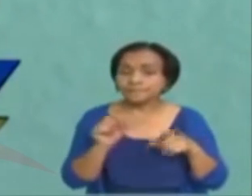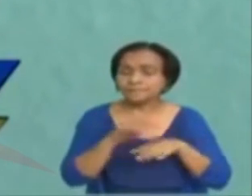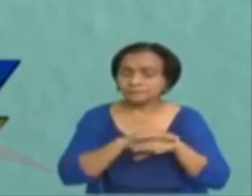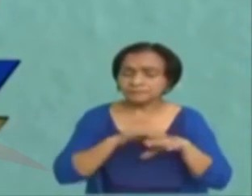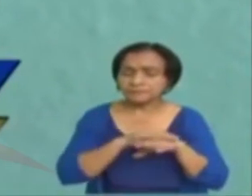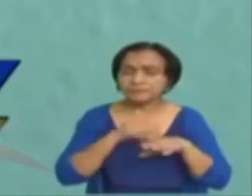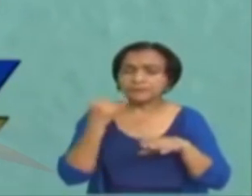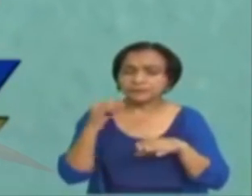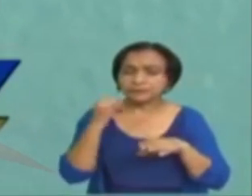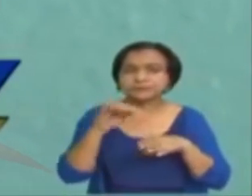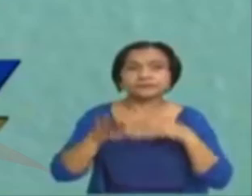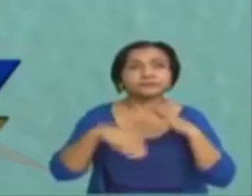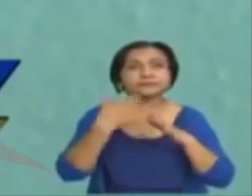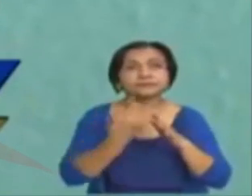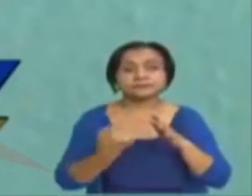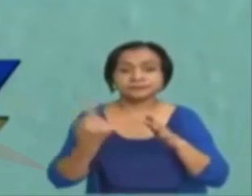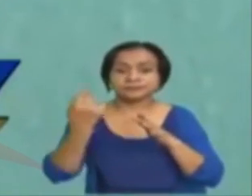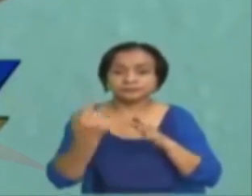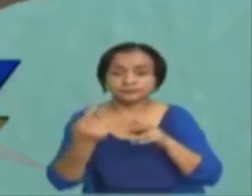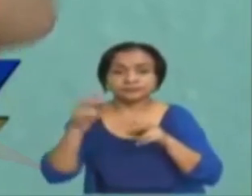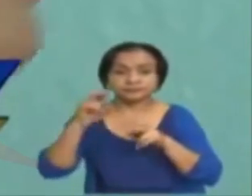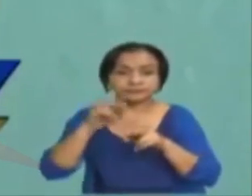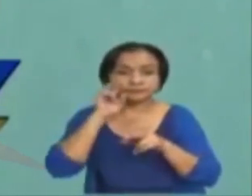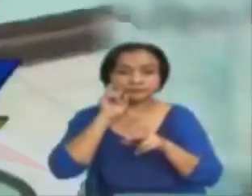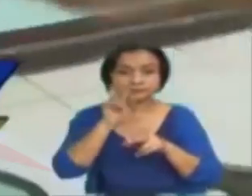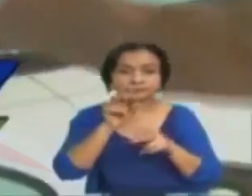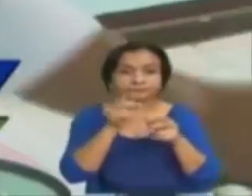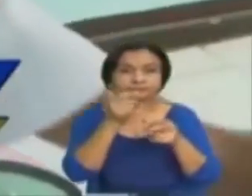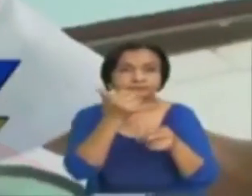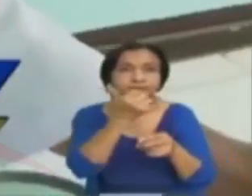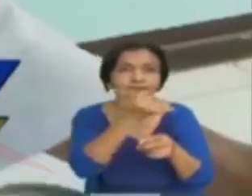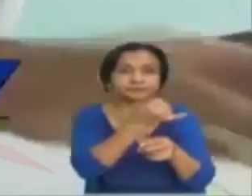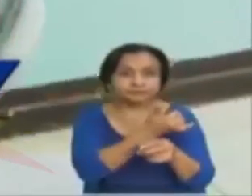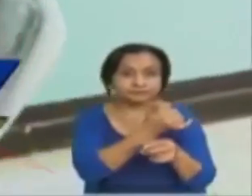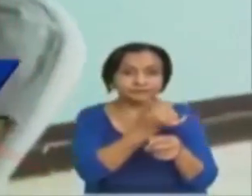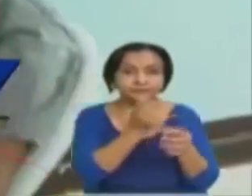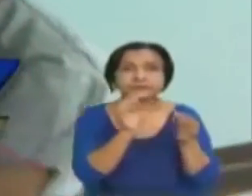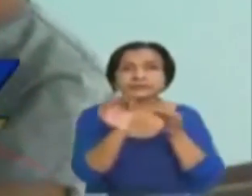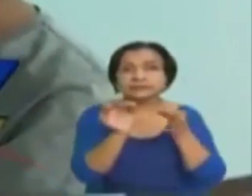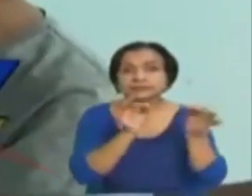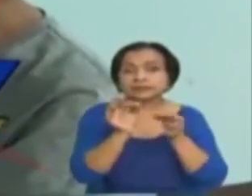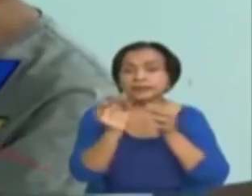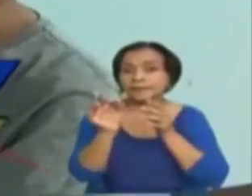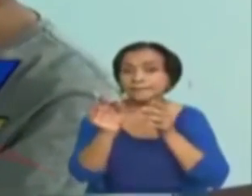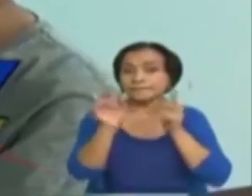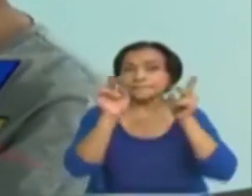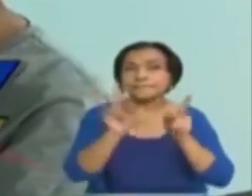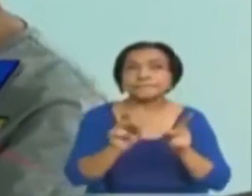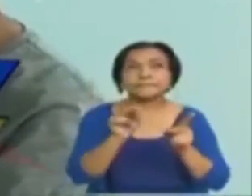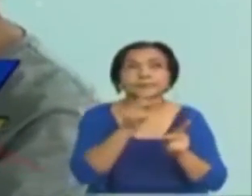Hospital Primario Augusto Sandino General de Hombres y Mujeres Libres, en Dipilto, el Centro de Salud, 7 de la